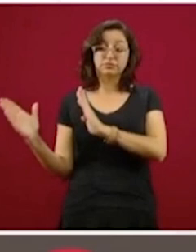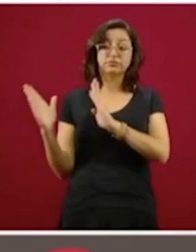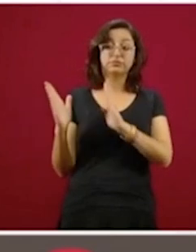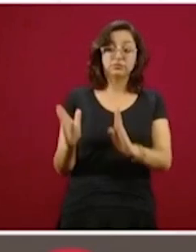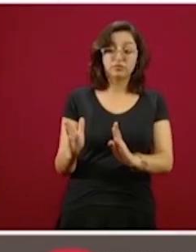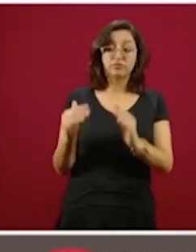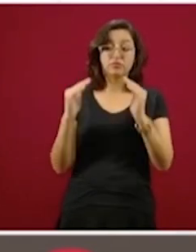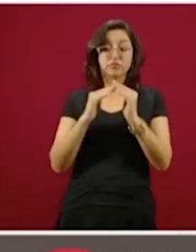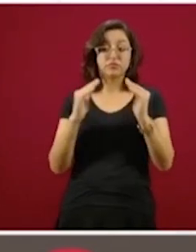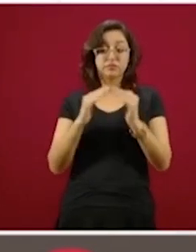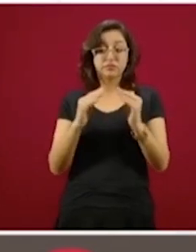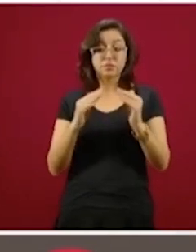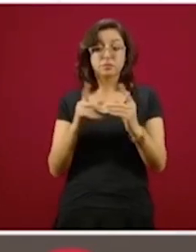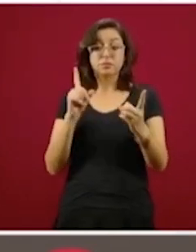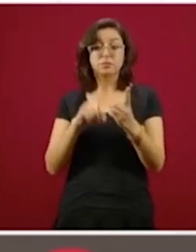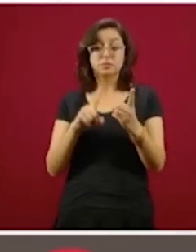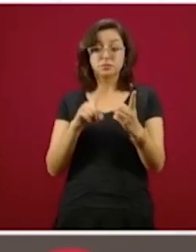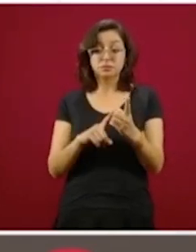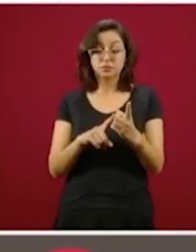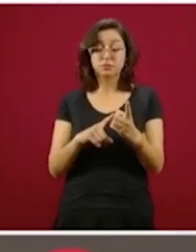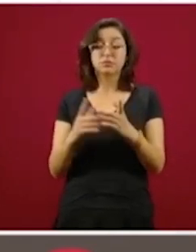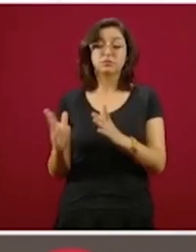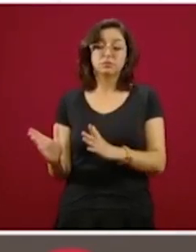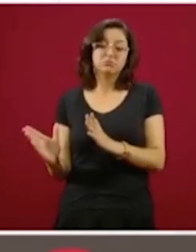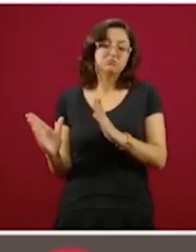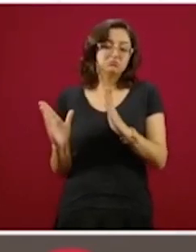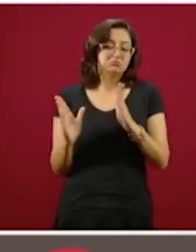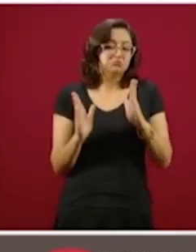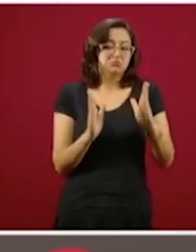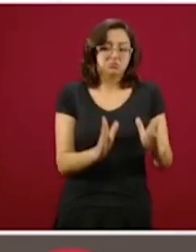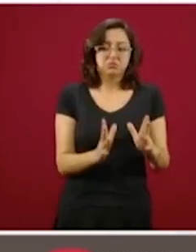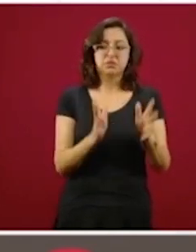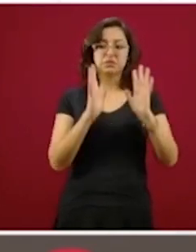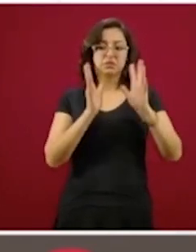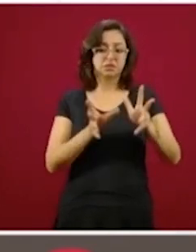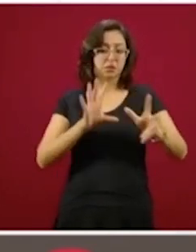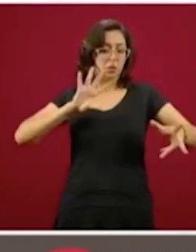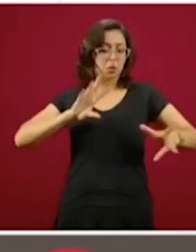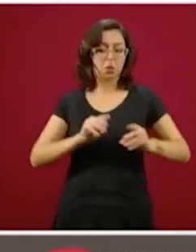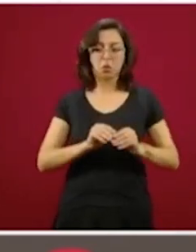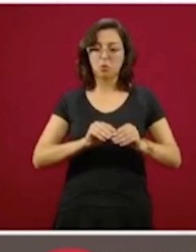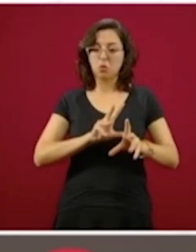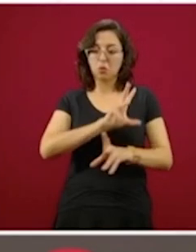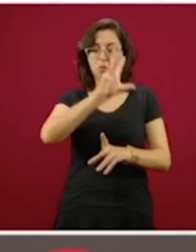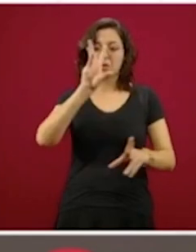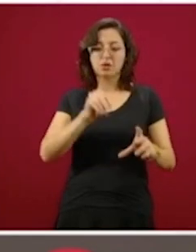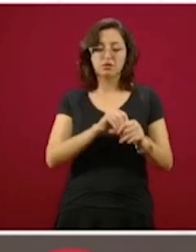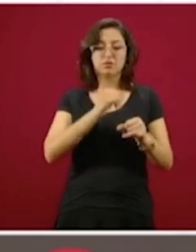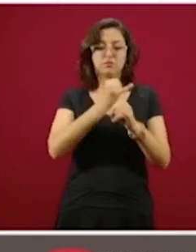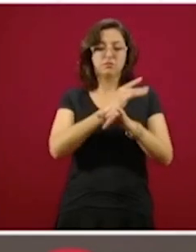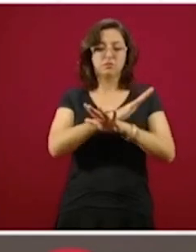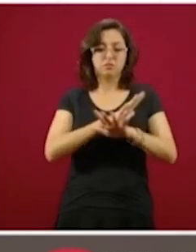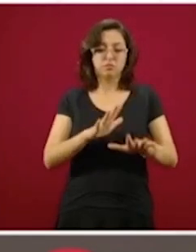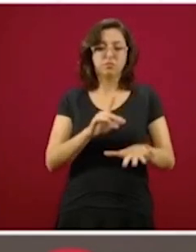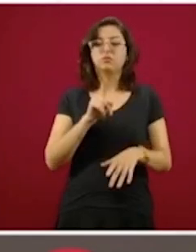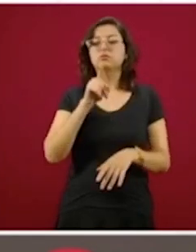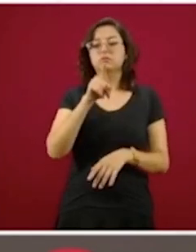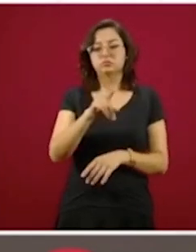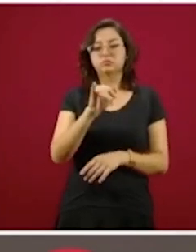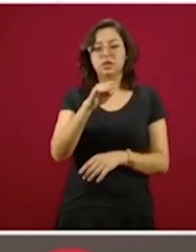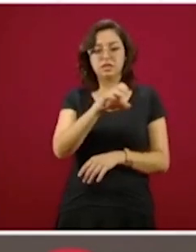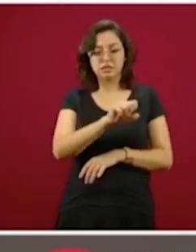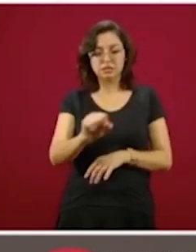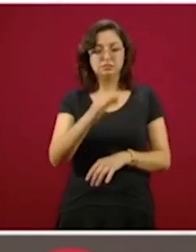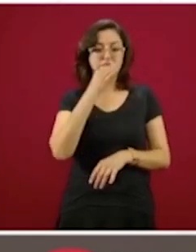de tu domicilio, tu código postal, y con eso ya la aplicación te da un resumen de cuáles son los datos que tienes incluso para podérselo dar al Instituto Mexicano del Seguro